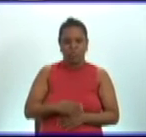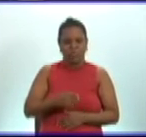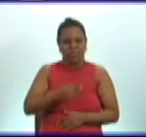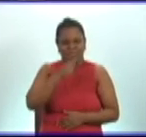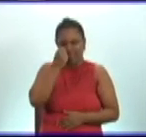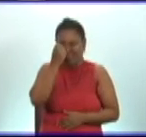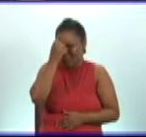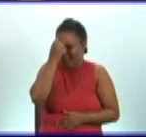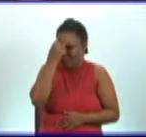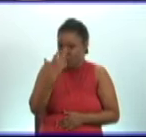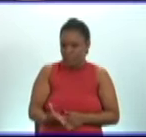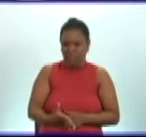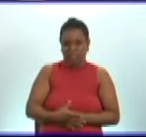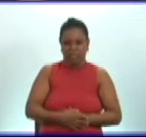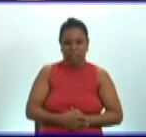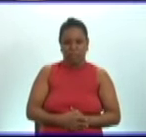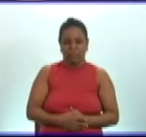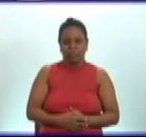vergüenza.